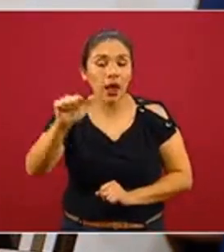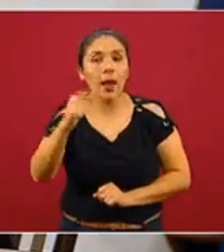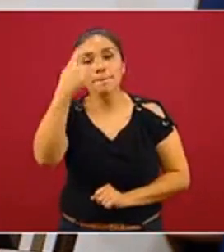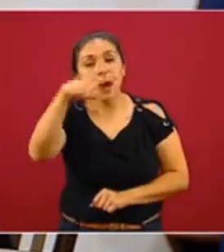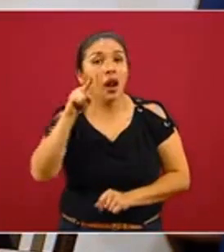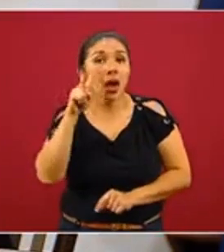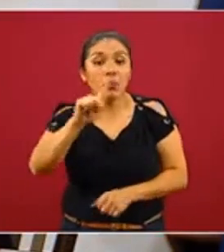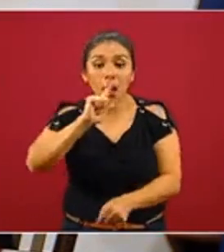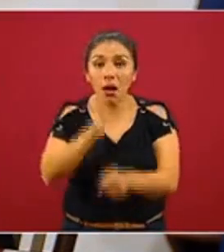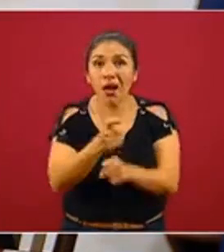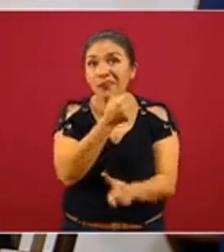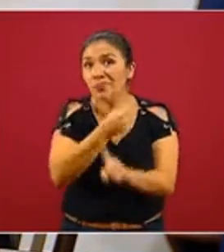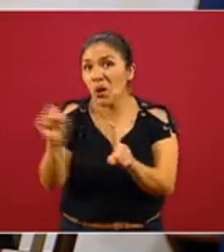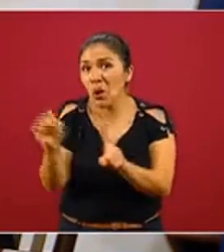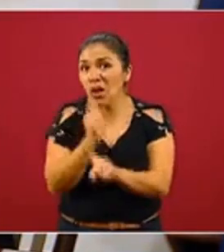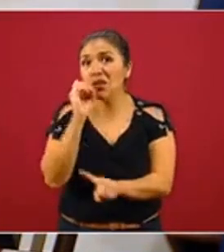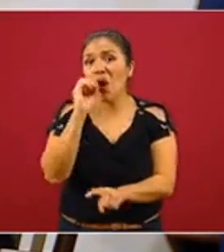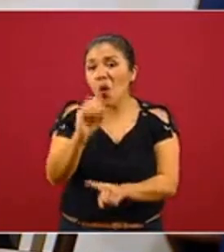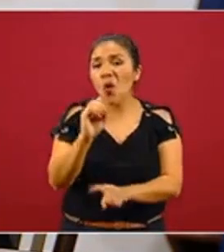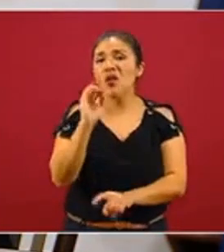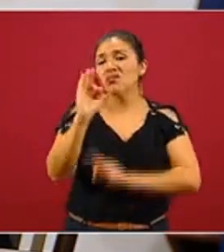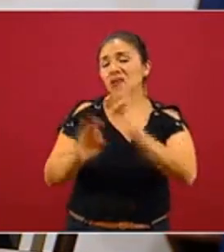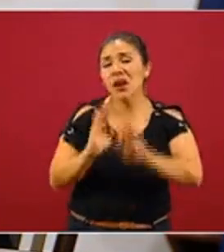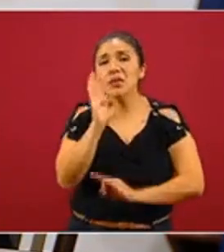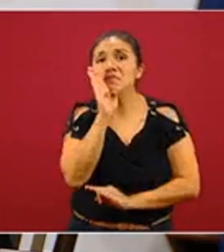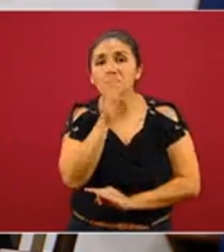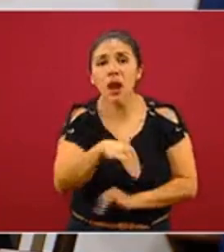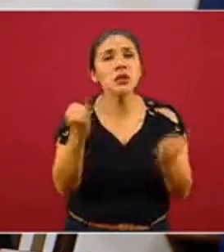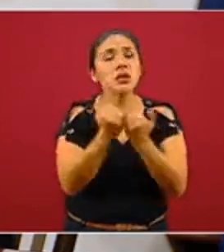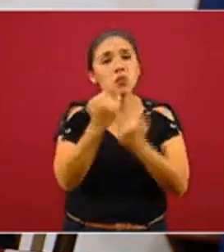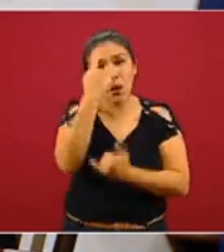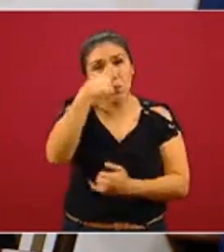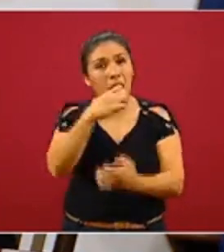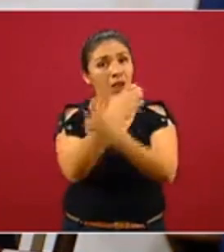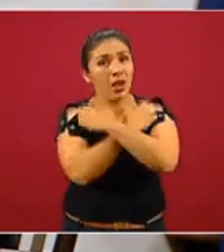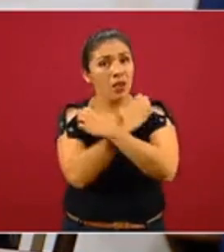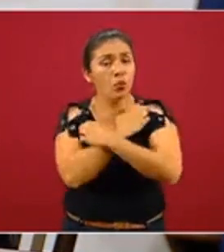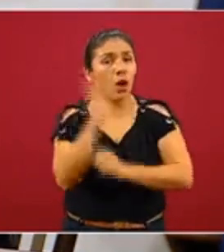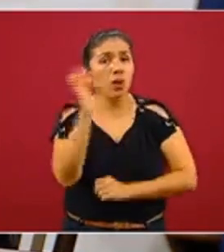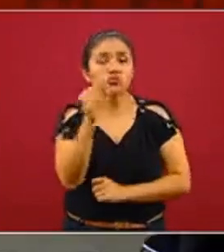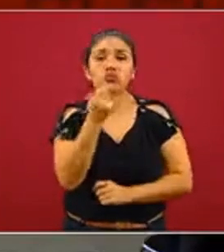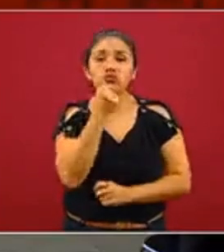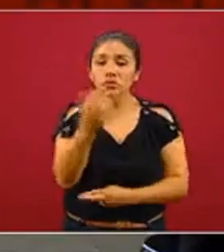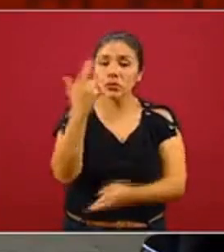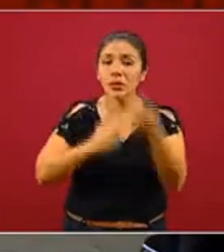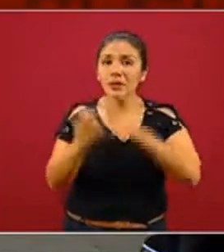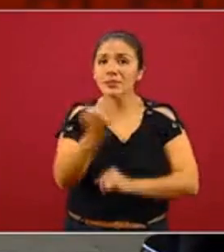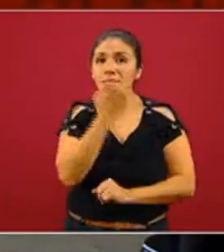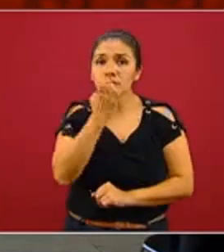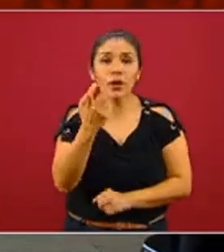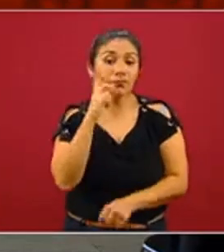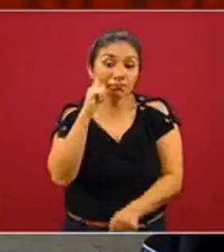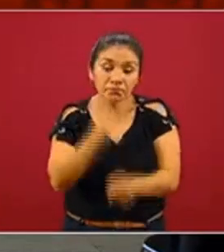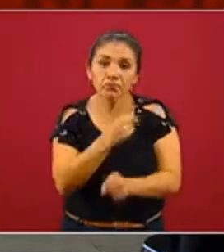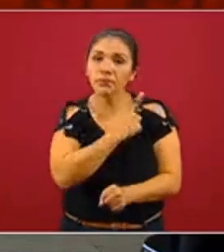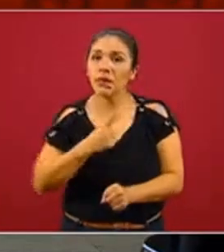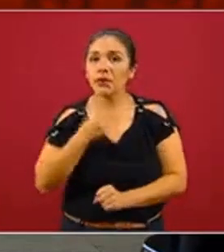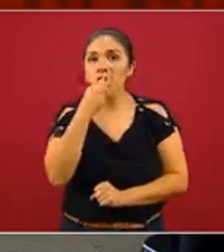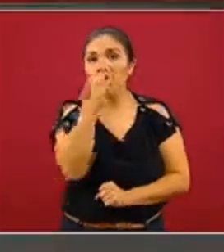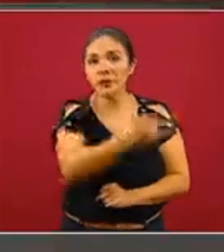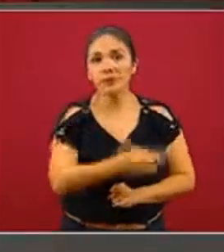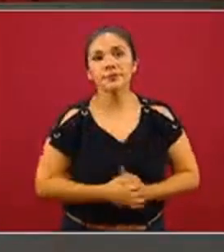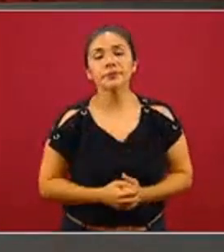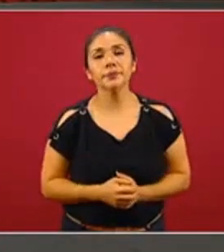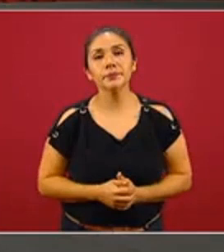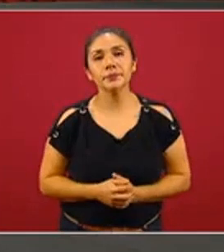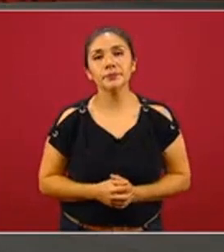violencia o maltrato, al igual que del sistema educativo cuando los niños regresen a la escuela. Siguiente, por favor.